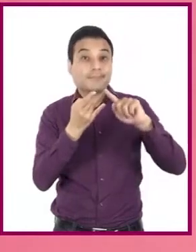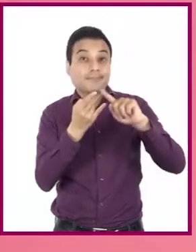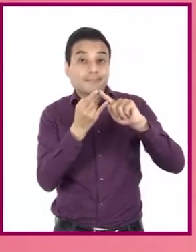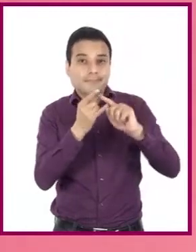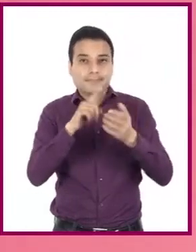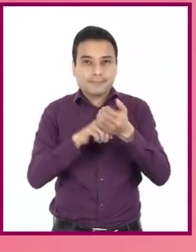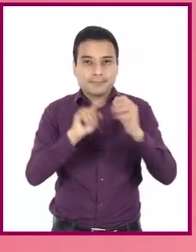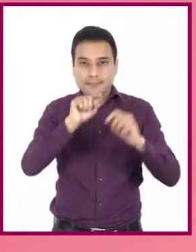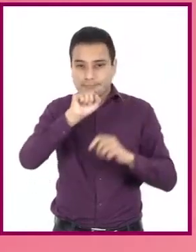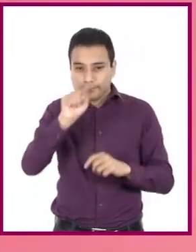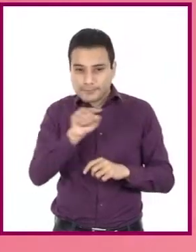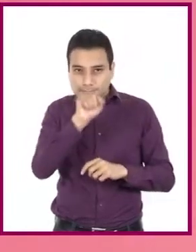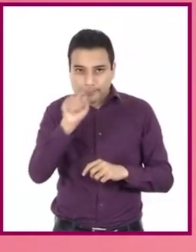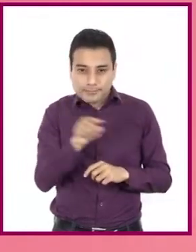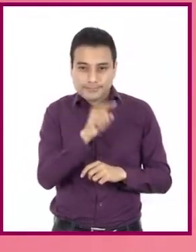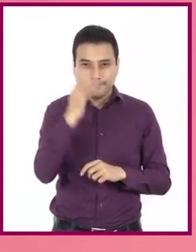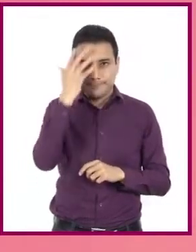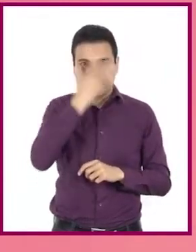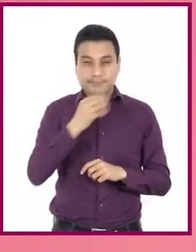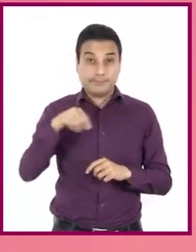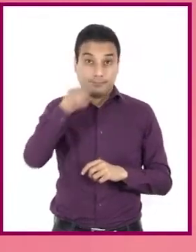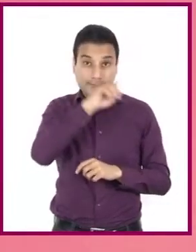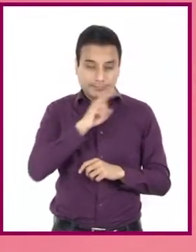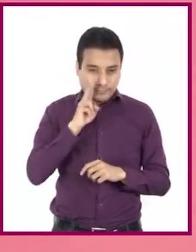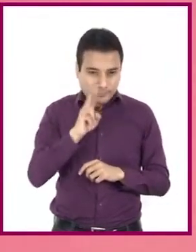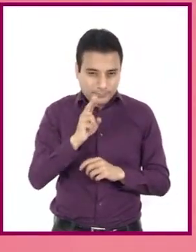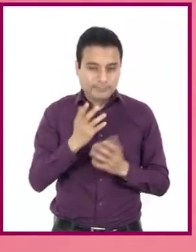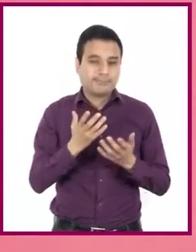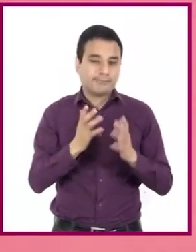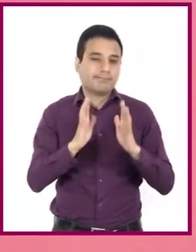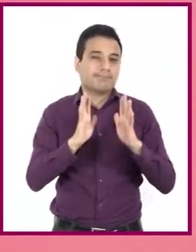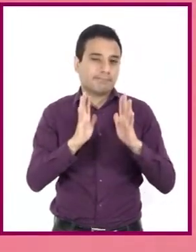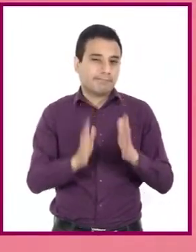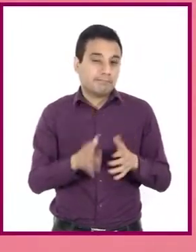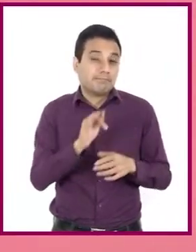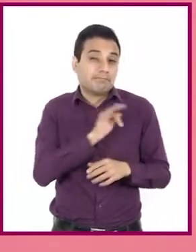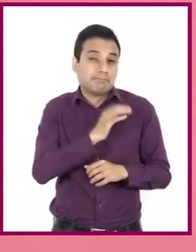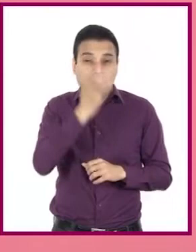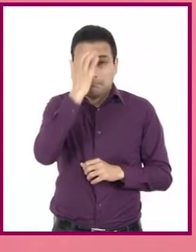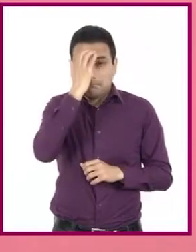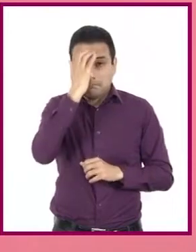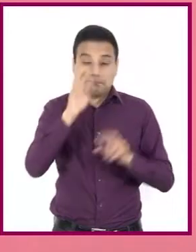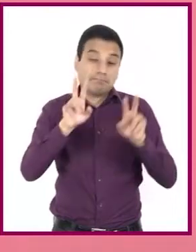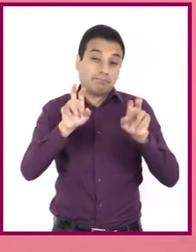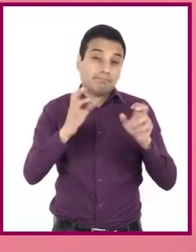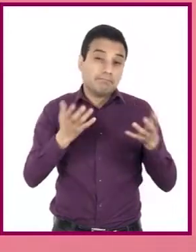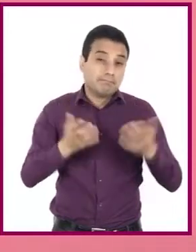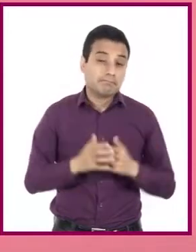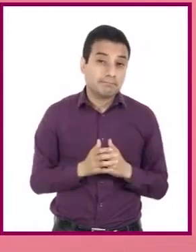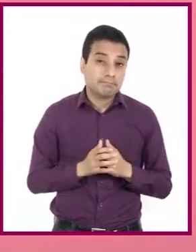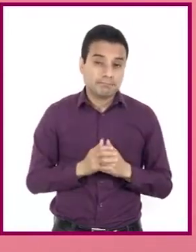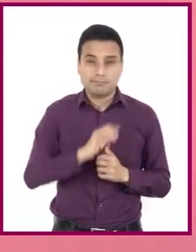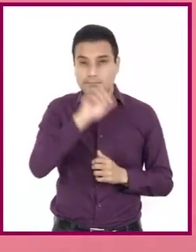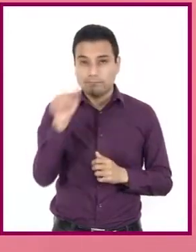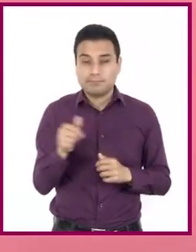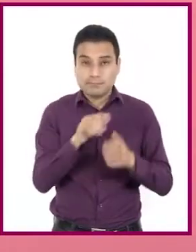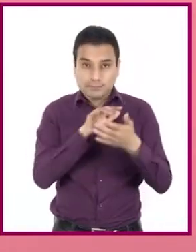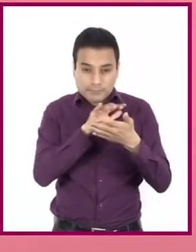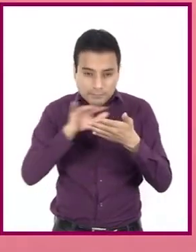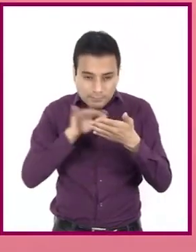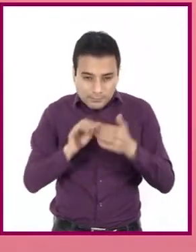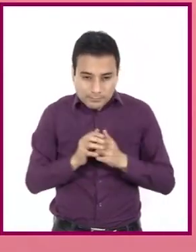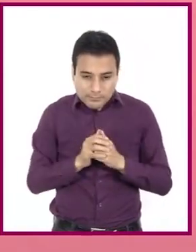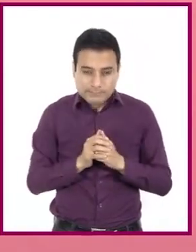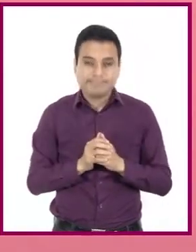manera, la imagen podría predisponernos sobre el contenido, pero al encontrarnos con el texto original, será posible que